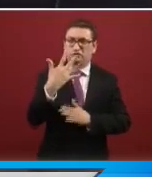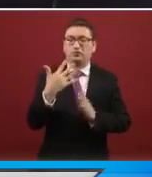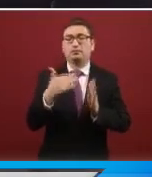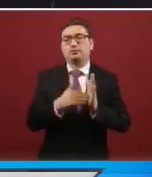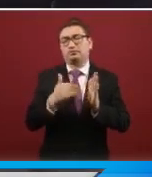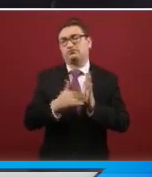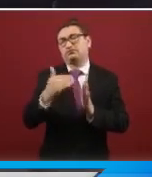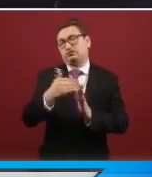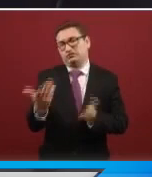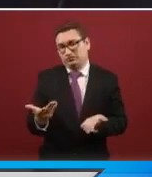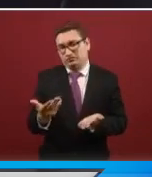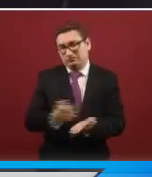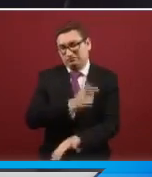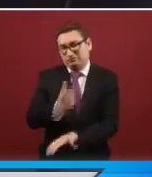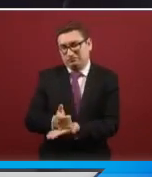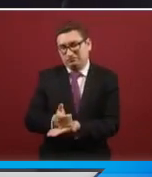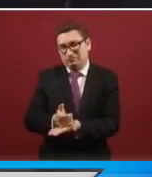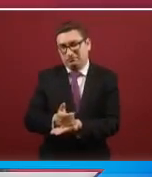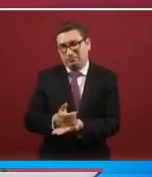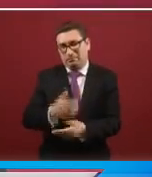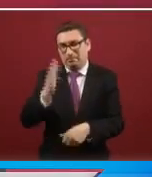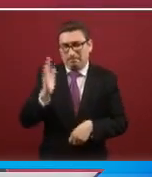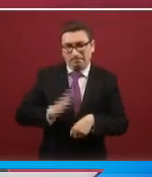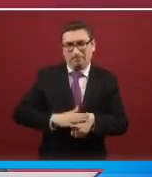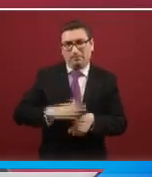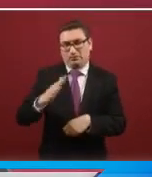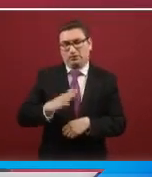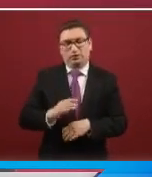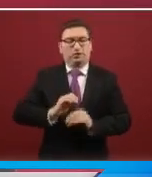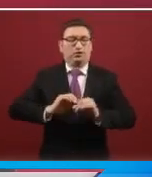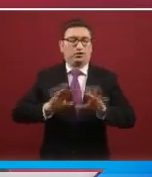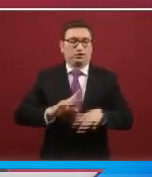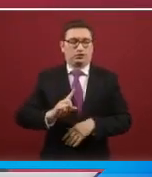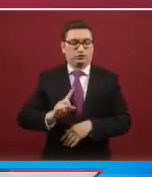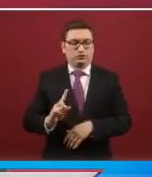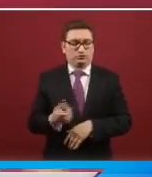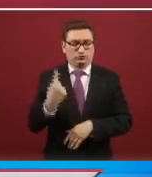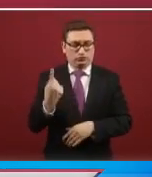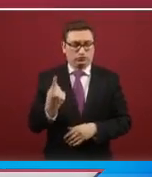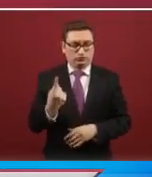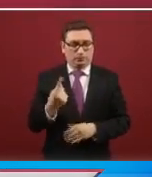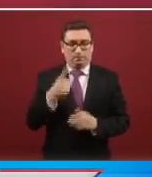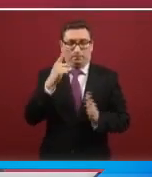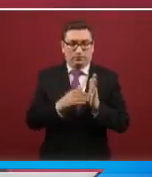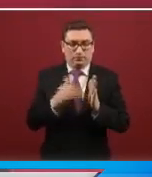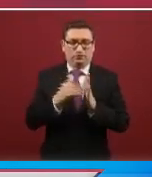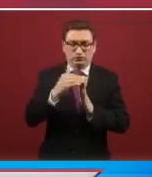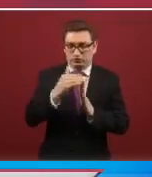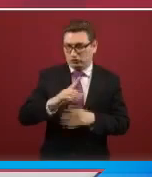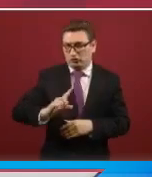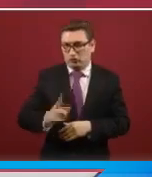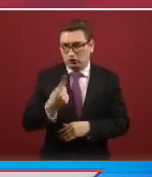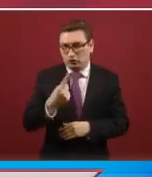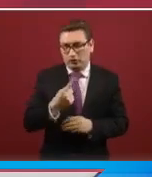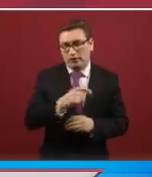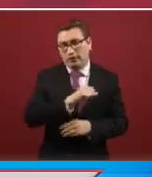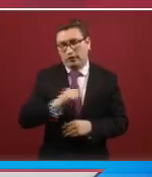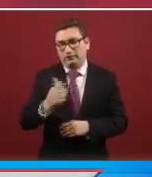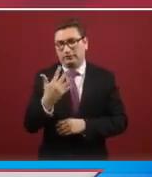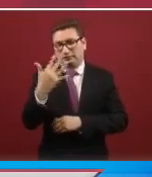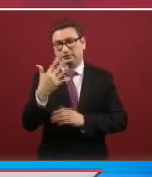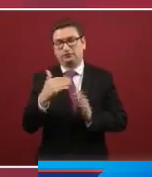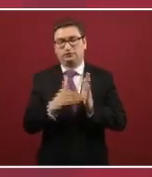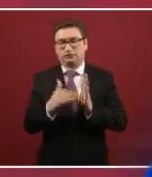de México ante las fuertes presiones del gobierno de Trump y también de las intenciones del gobierno de Peña Nieto que tenía como objetivo entregar y quebrar